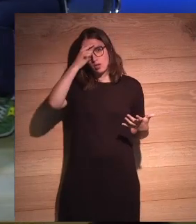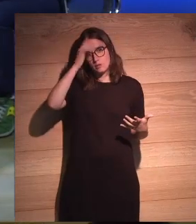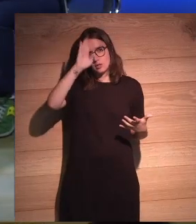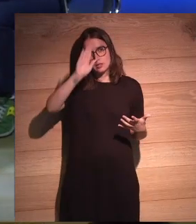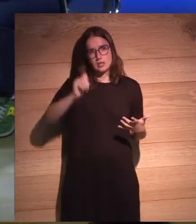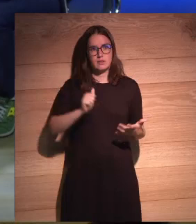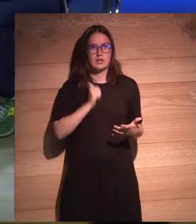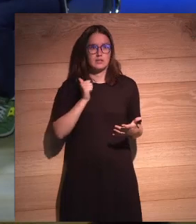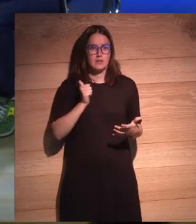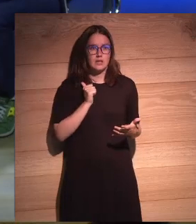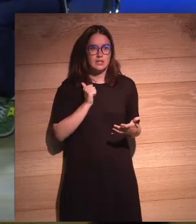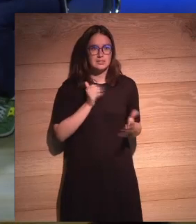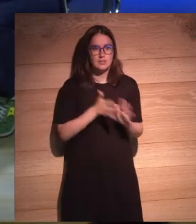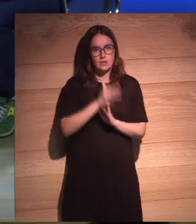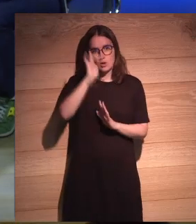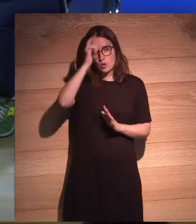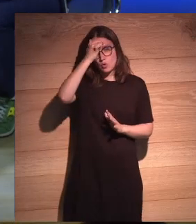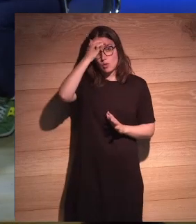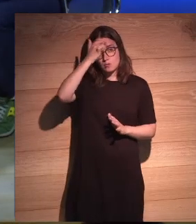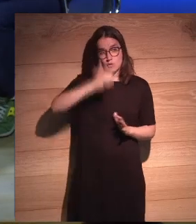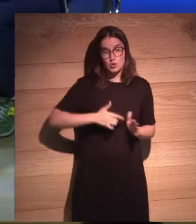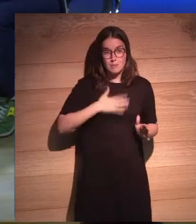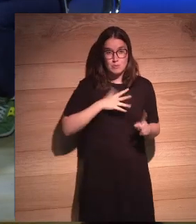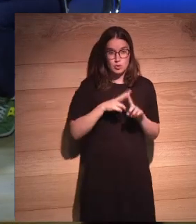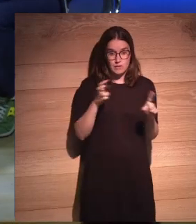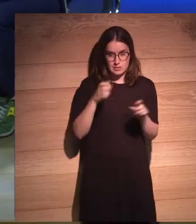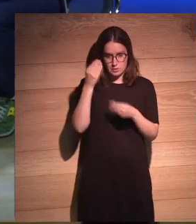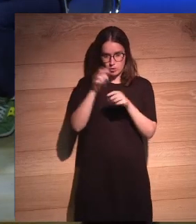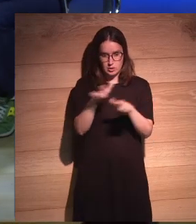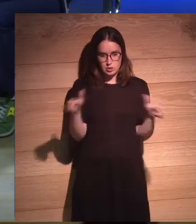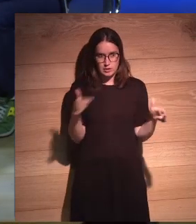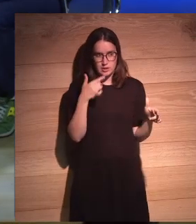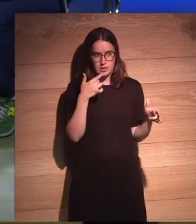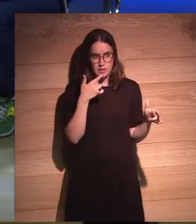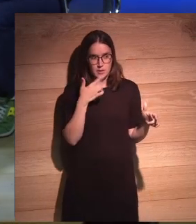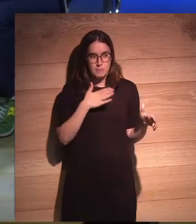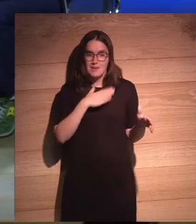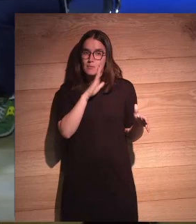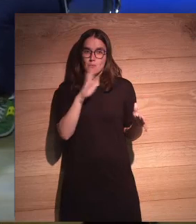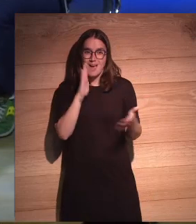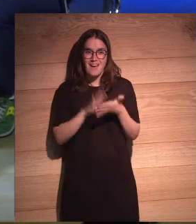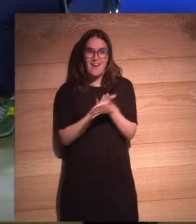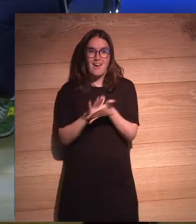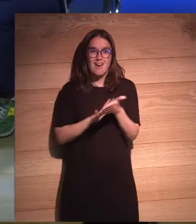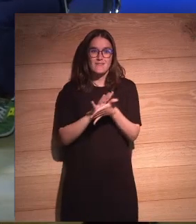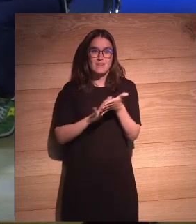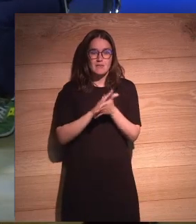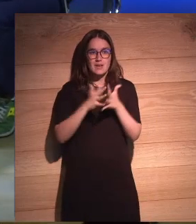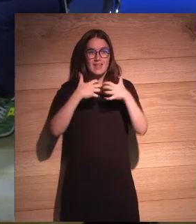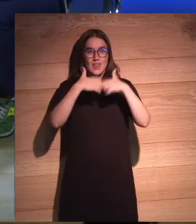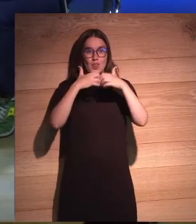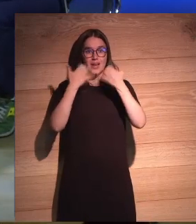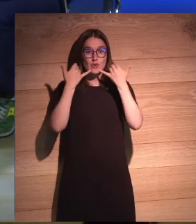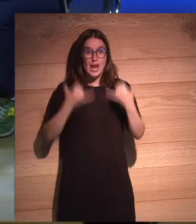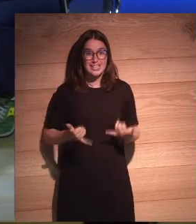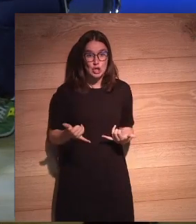inteligencia artificial es un concepto, yo a mi modo de ver, y creo que de mucha gente, más dinámico. Mi padre hablaba de cerebro